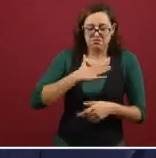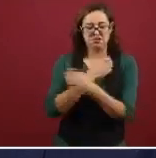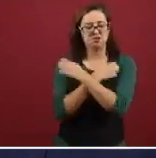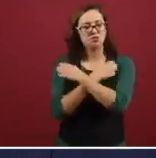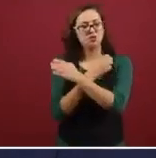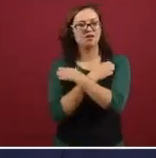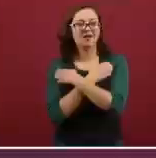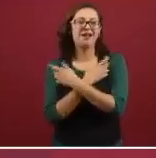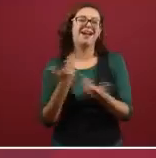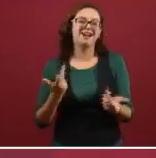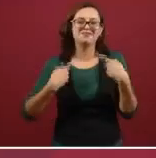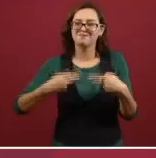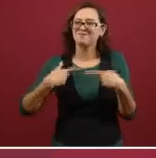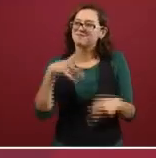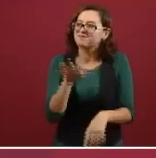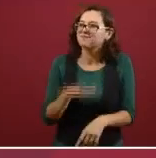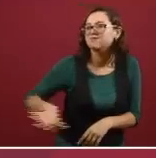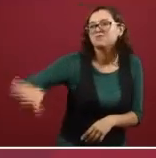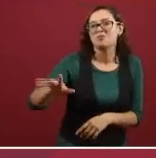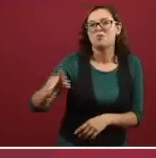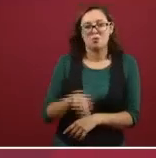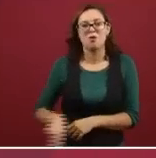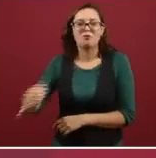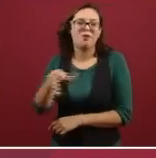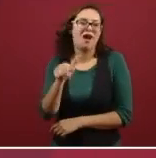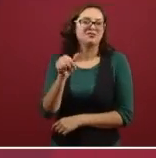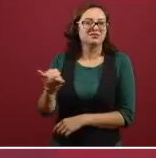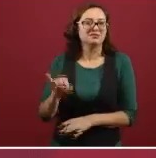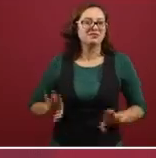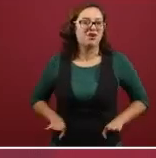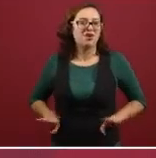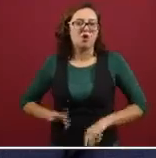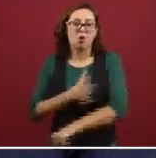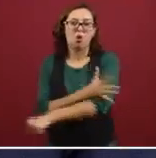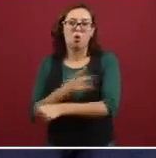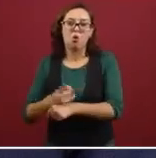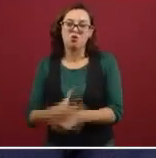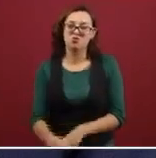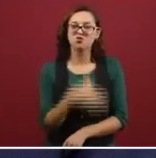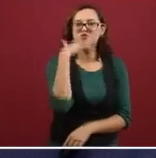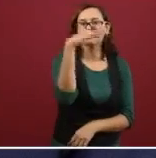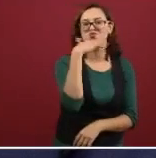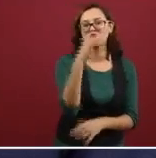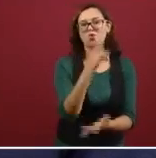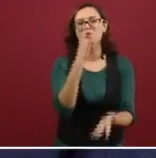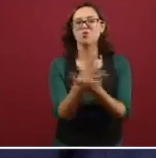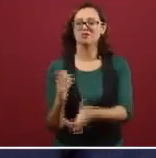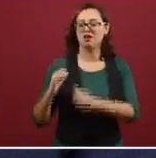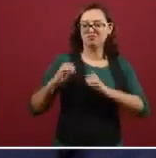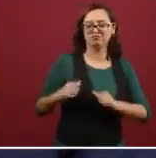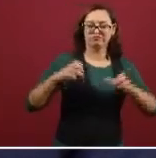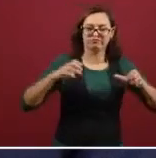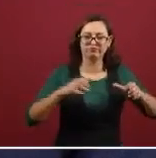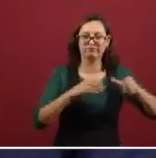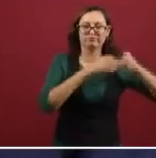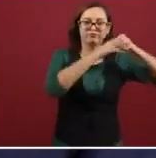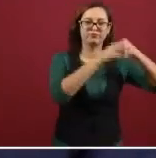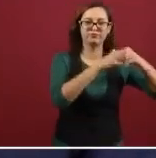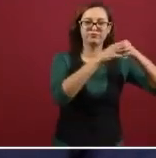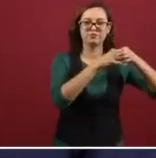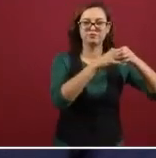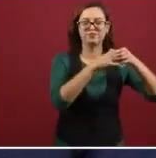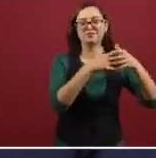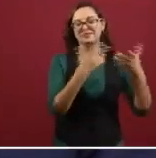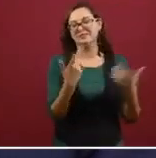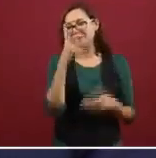La corrupción se da arriba y afortunadamente esa mancha